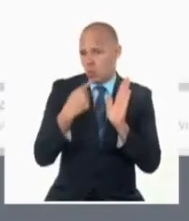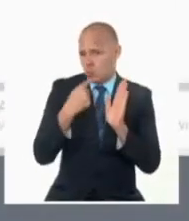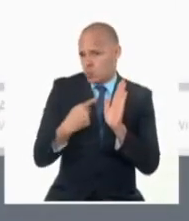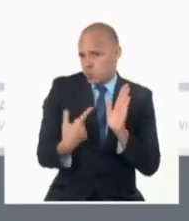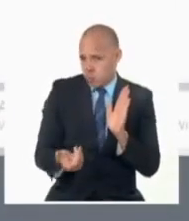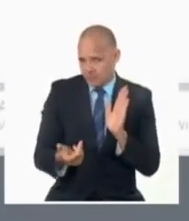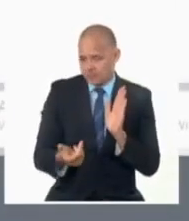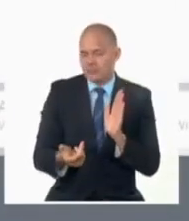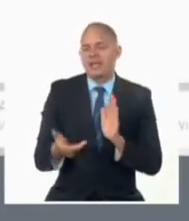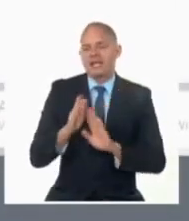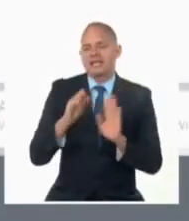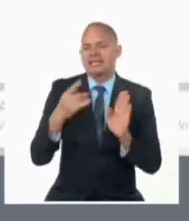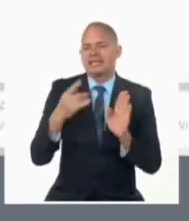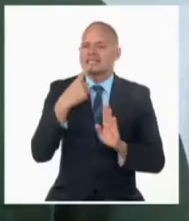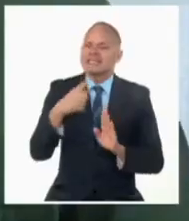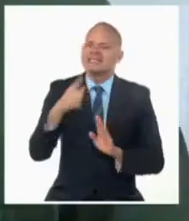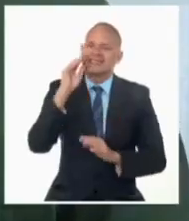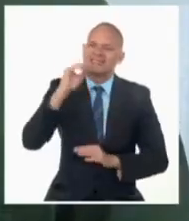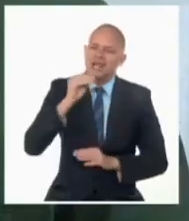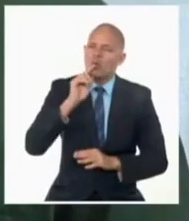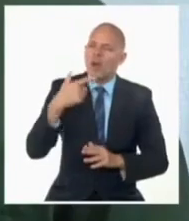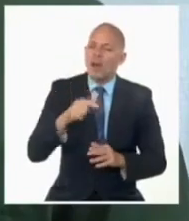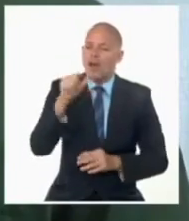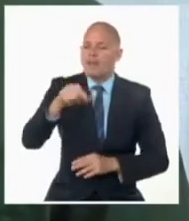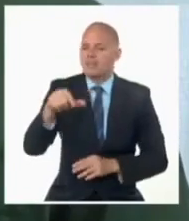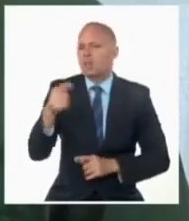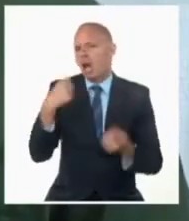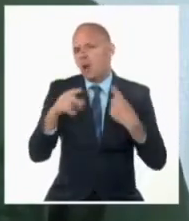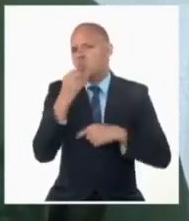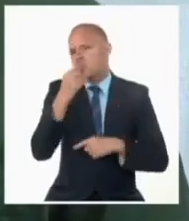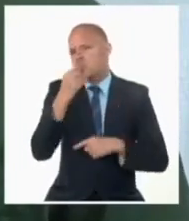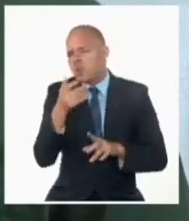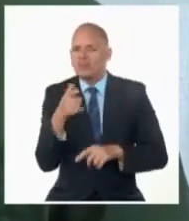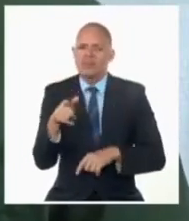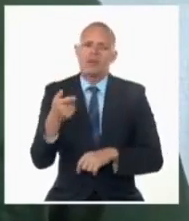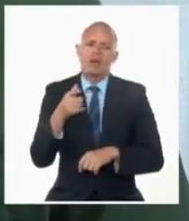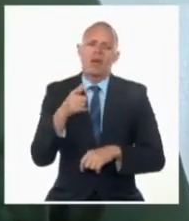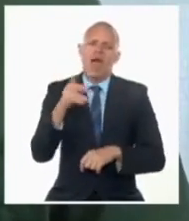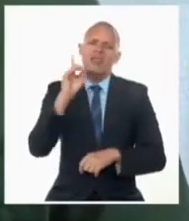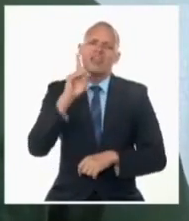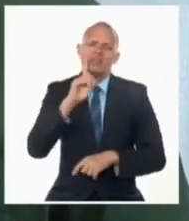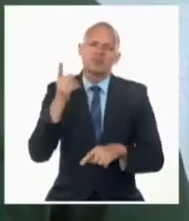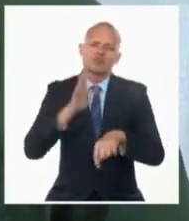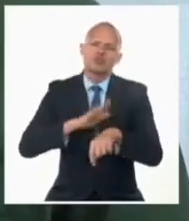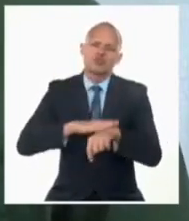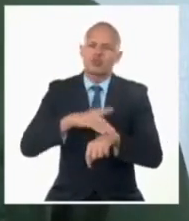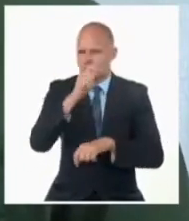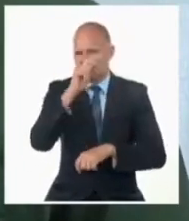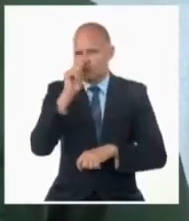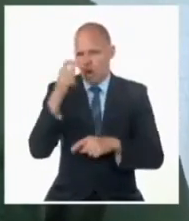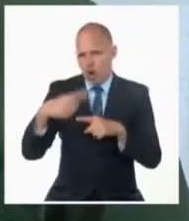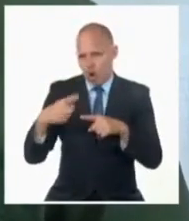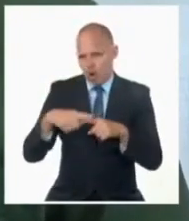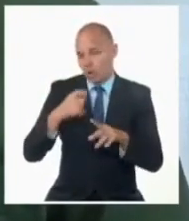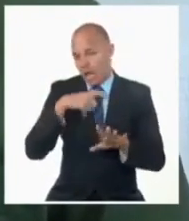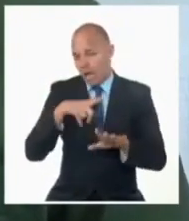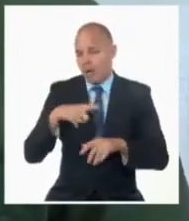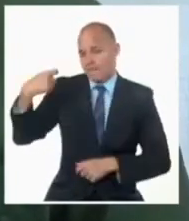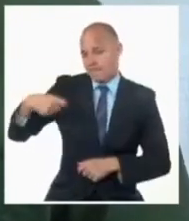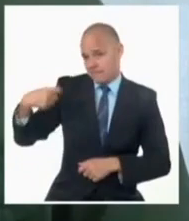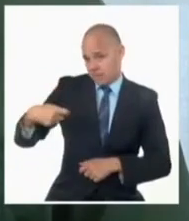conocida como libertad condicional. Para el caso de los delitos de droga, el tribunal puede disponer que el